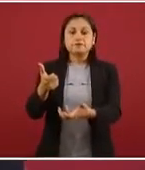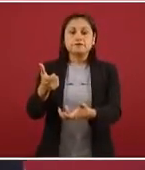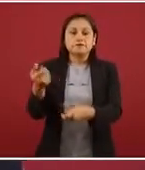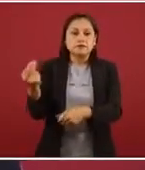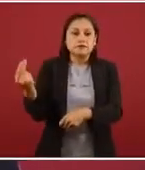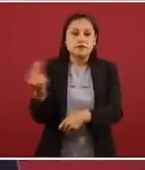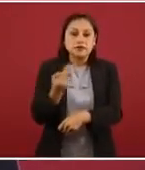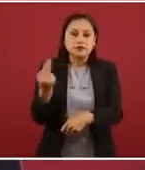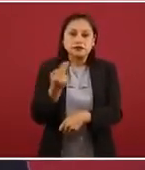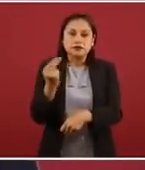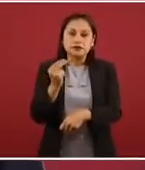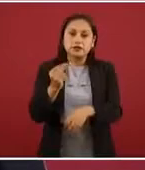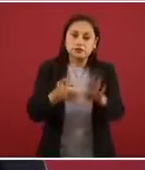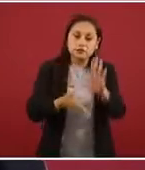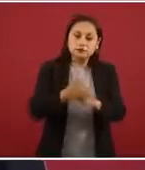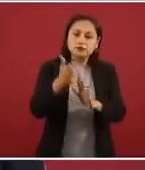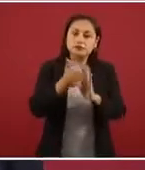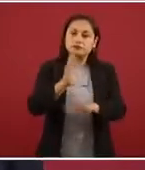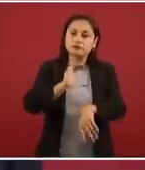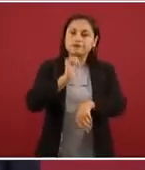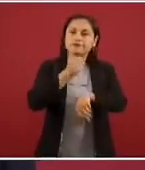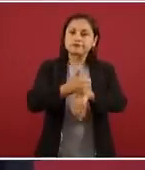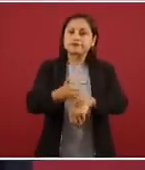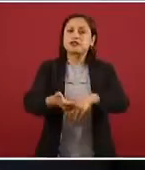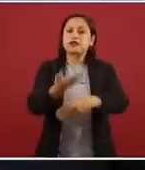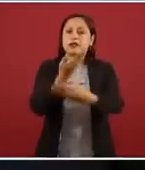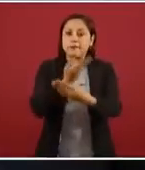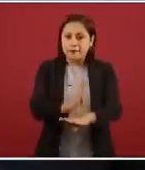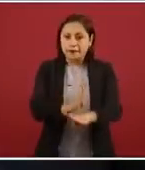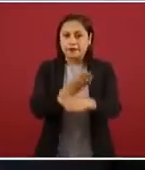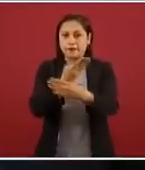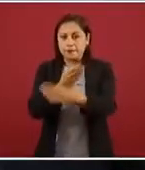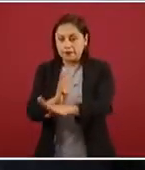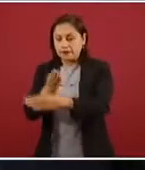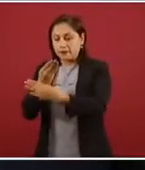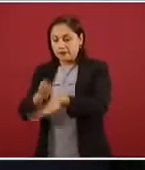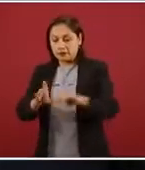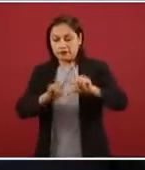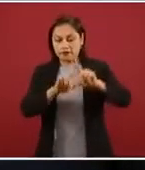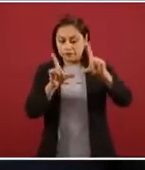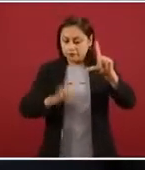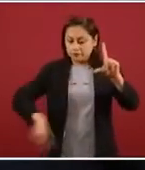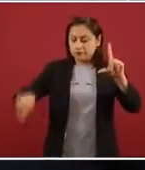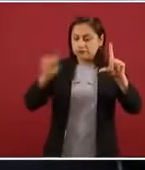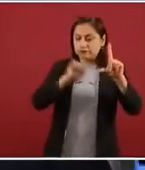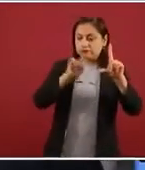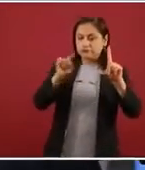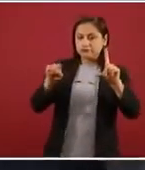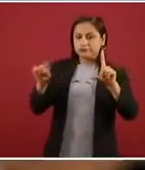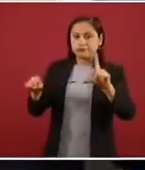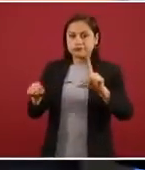sucursales, se ahorra porque se deja de pagar la comisión.